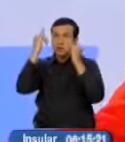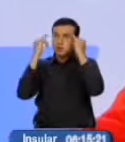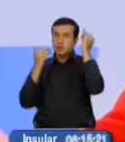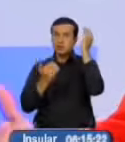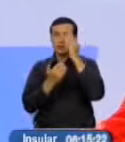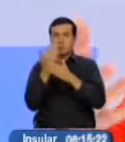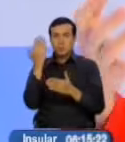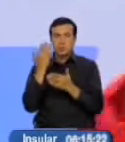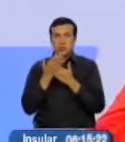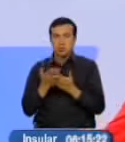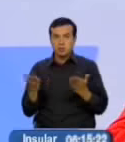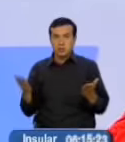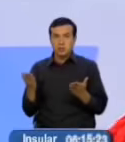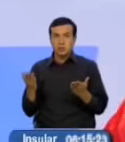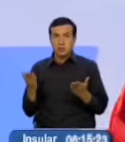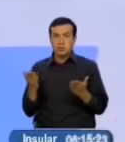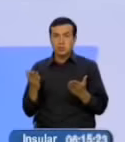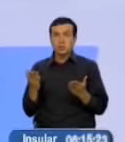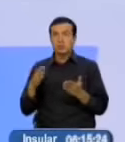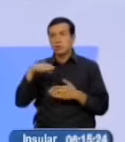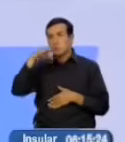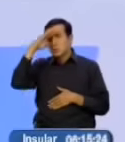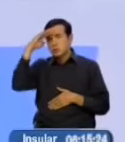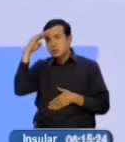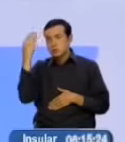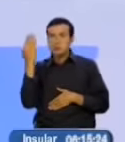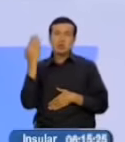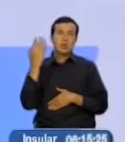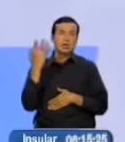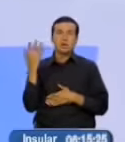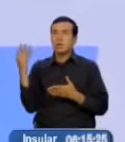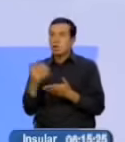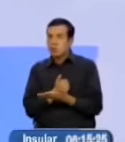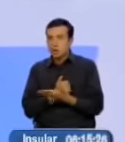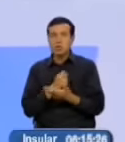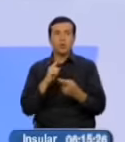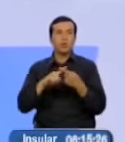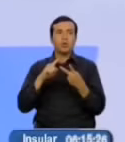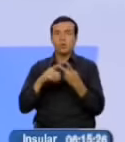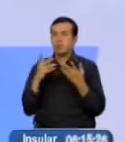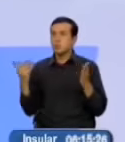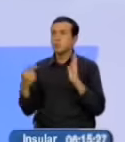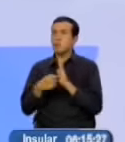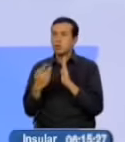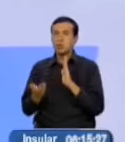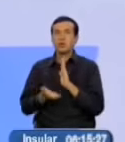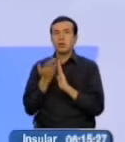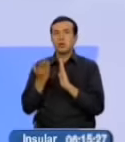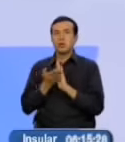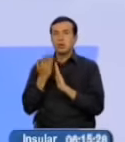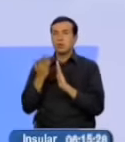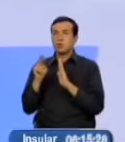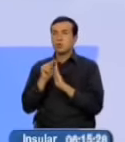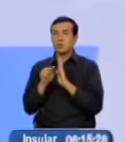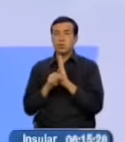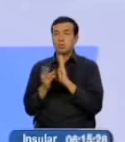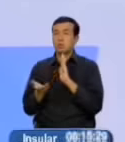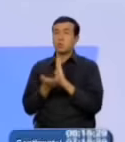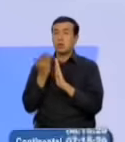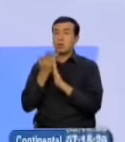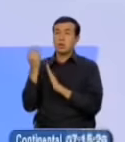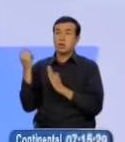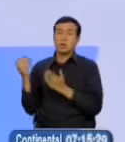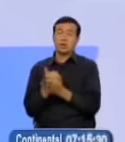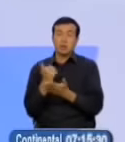se puede crear sin esta asfixia, sin la amenaza de la confiscación, sin la amenaza de impuestos que alcanzan estándares confiscatorios.